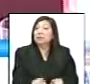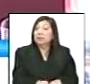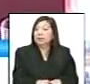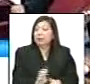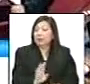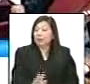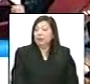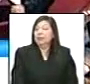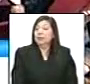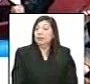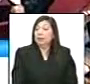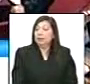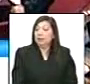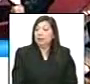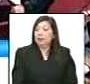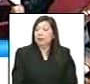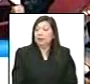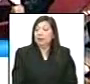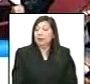favor.